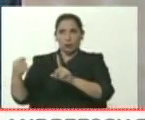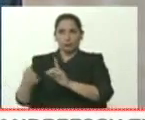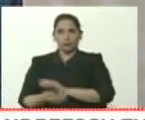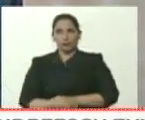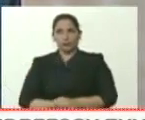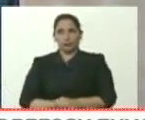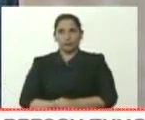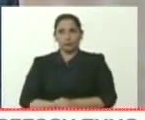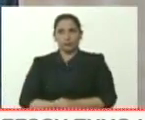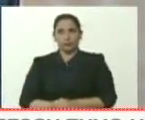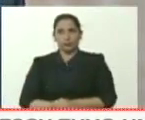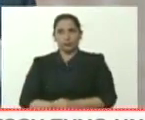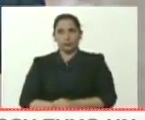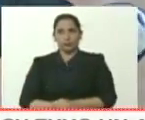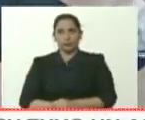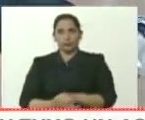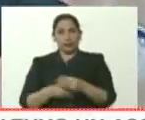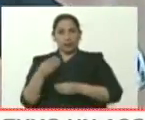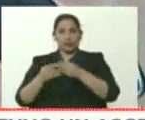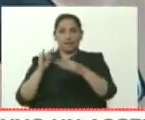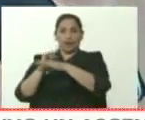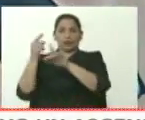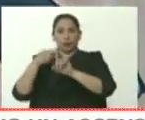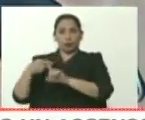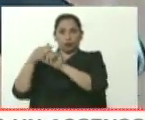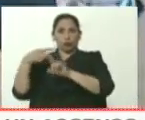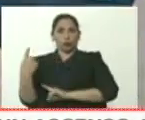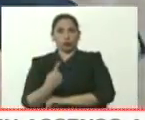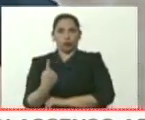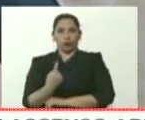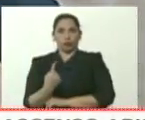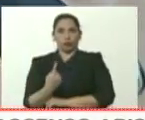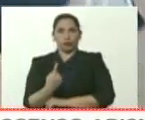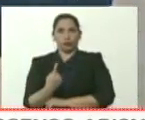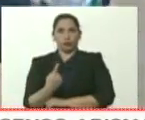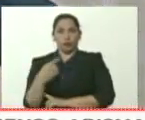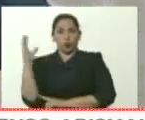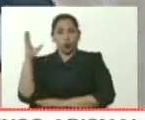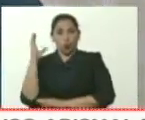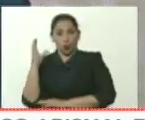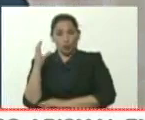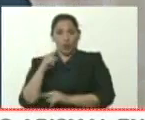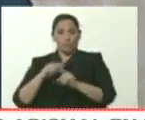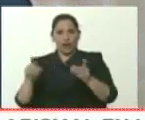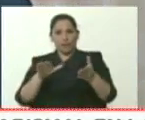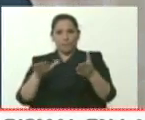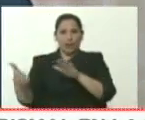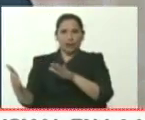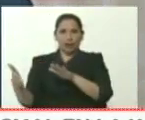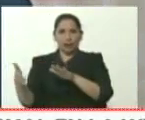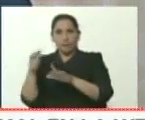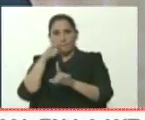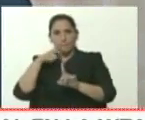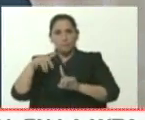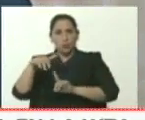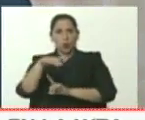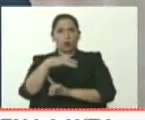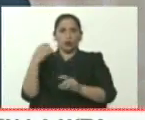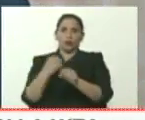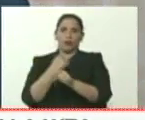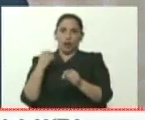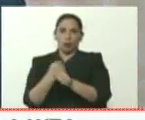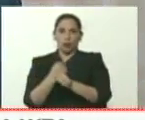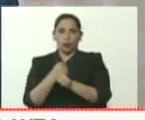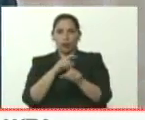de procurar falsos positivos, ya no solo en Colombia para asesinar al pueblo trabajador, a